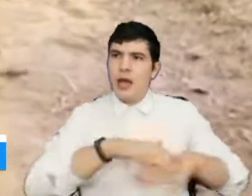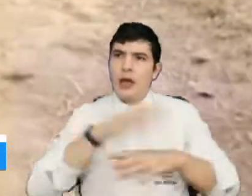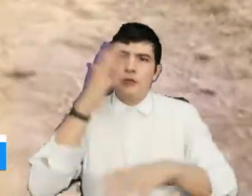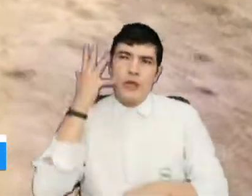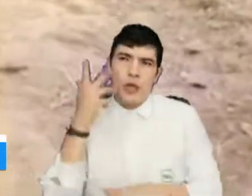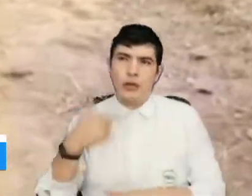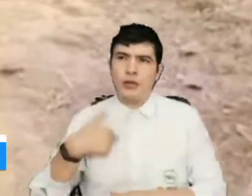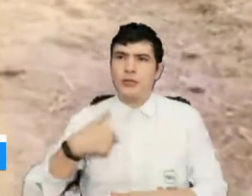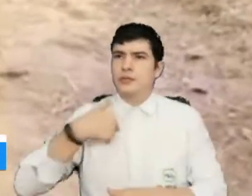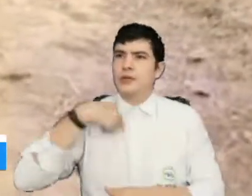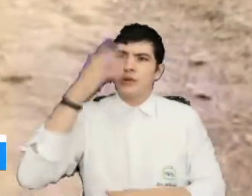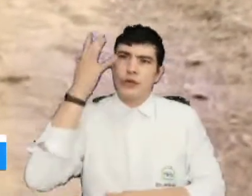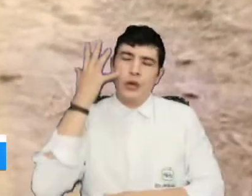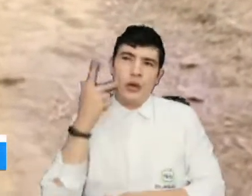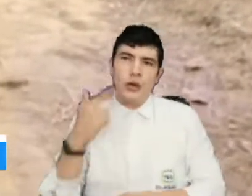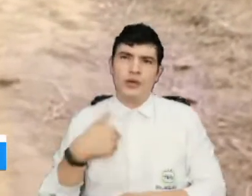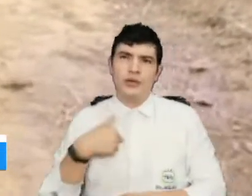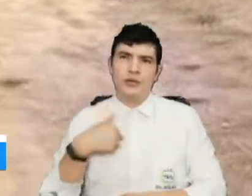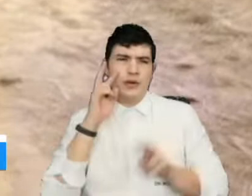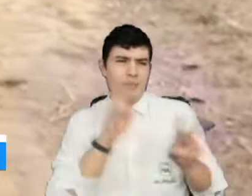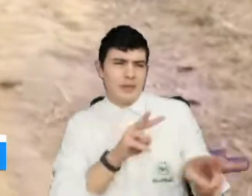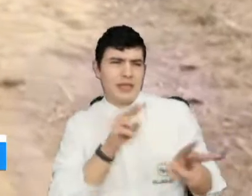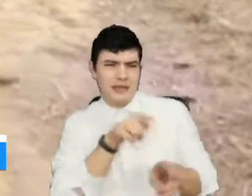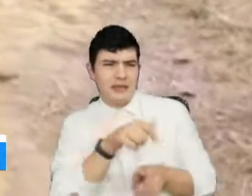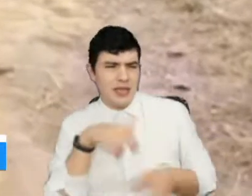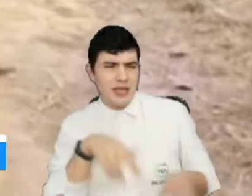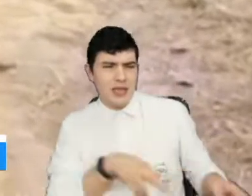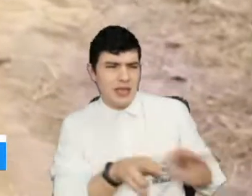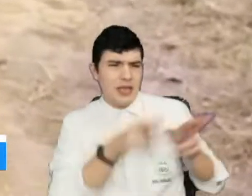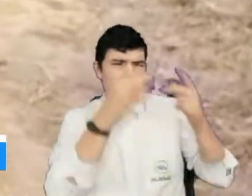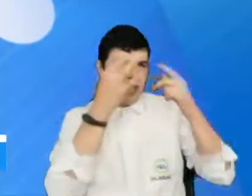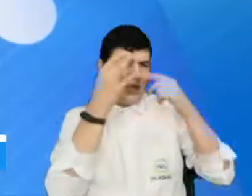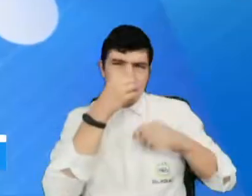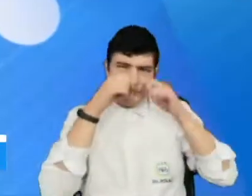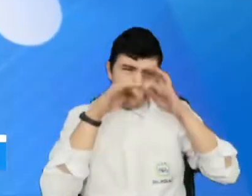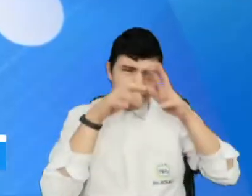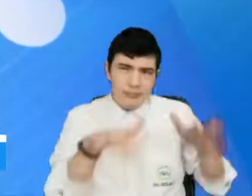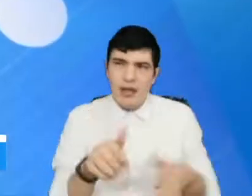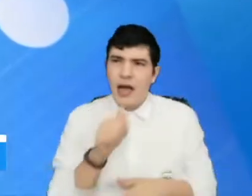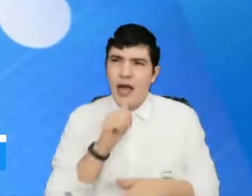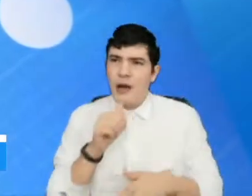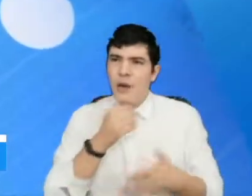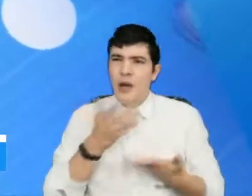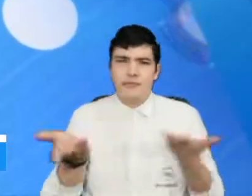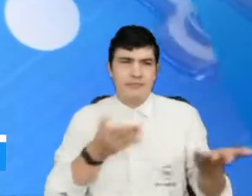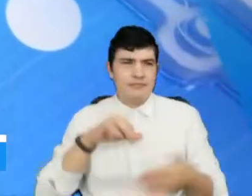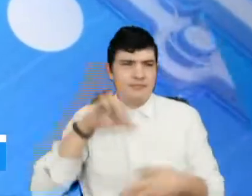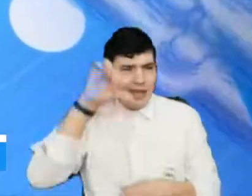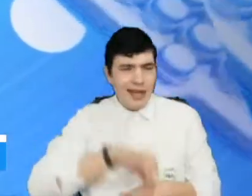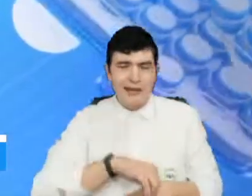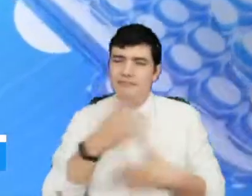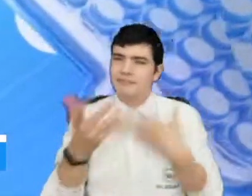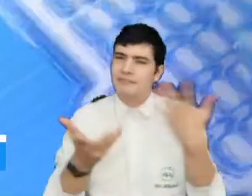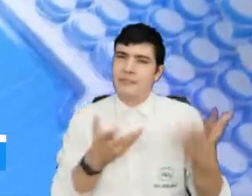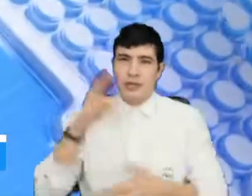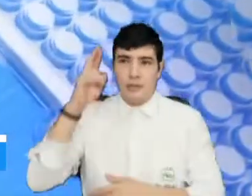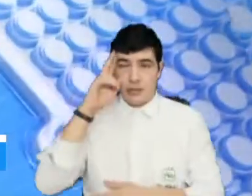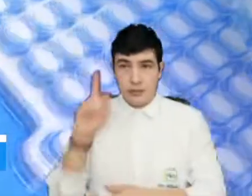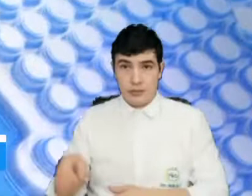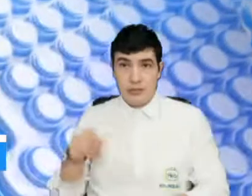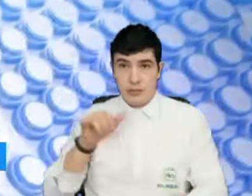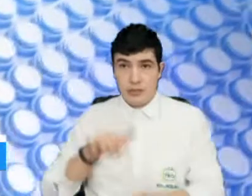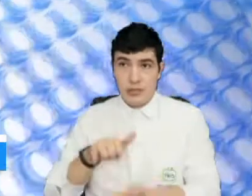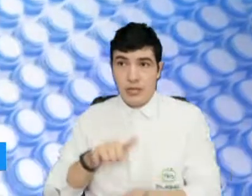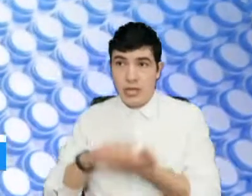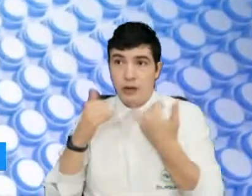la contaminación del aire de una marranera que se encuentra en el sector. Oriente Noticias tuvo acceso a este documento, el cual